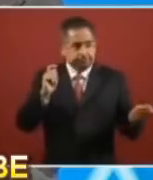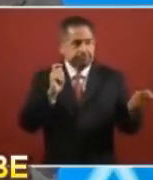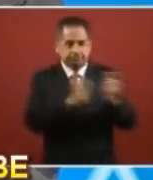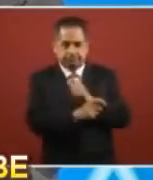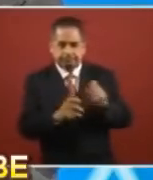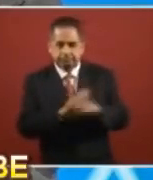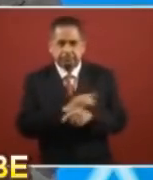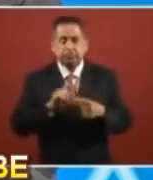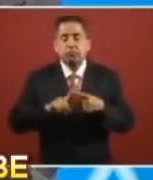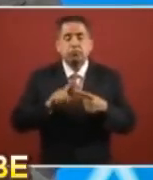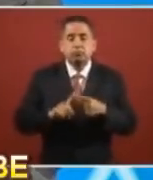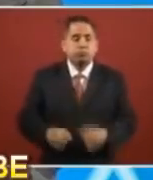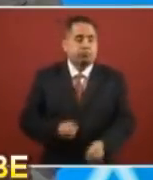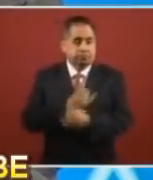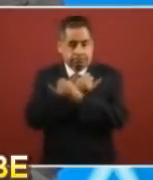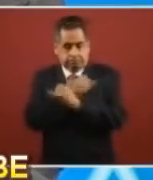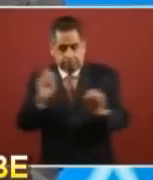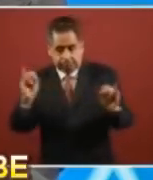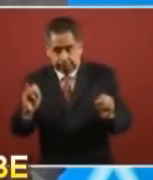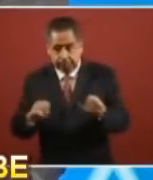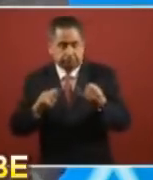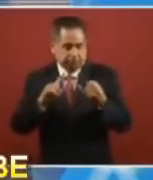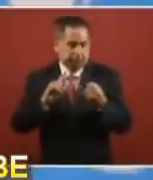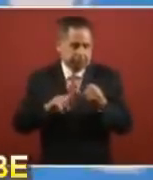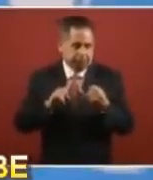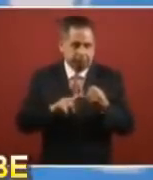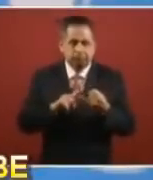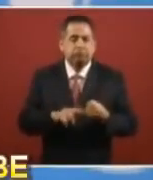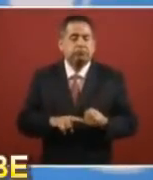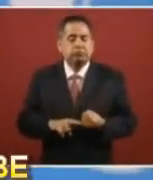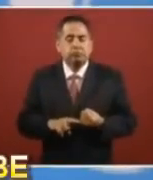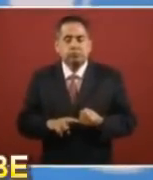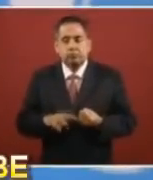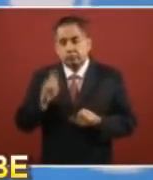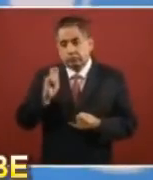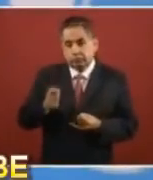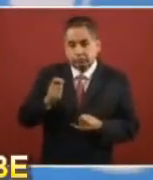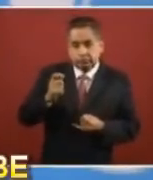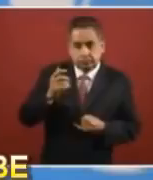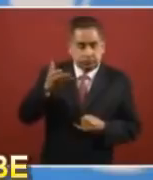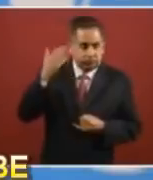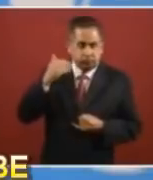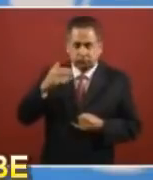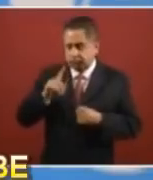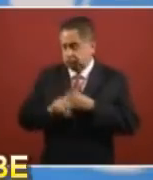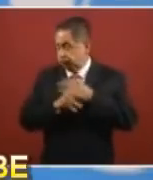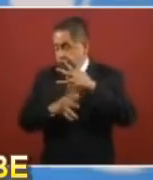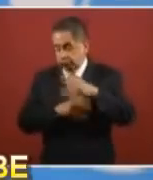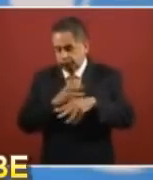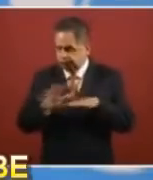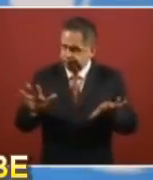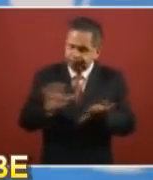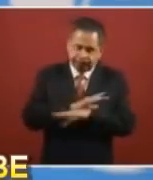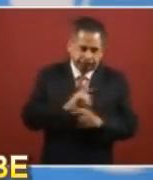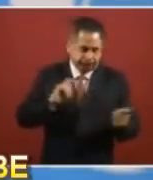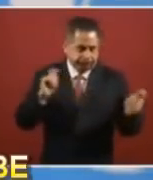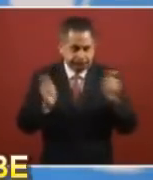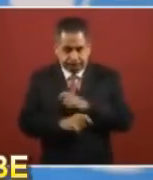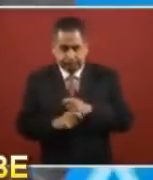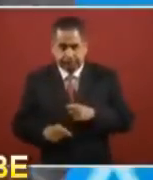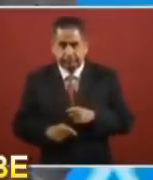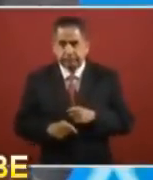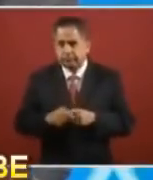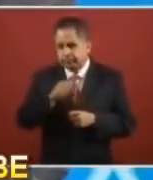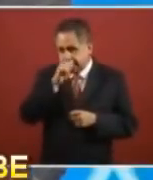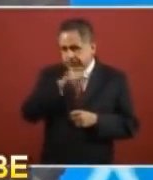El movimiento de independencia nacional, que fue toda una transformación, no